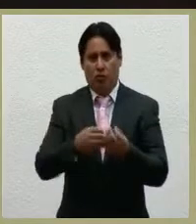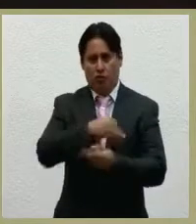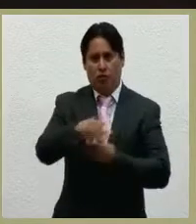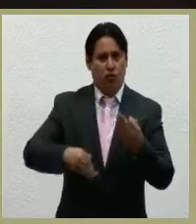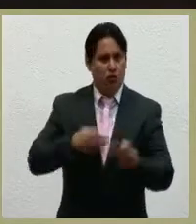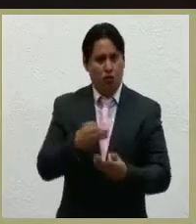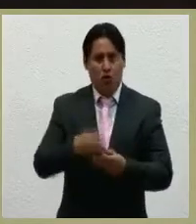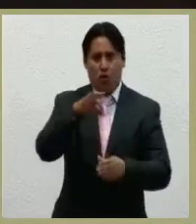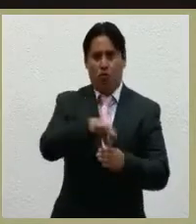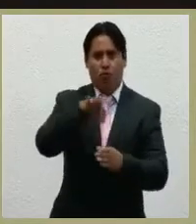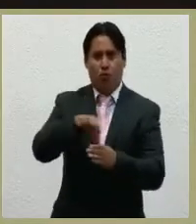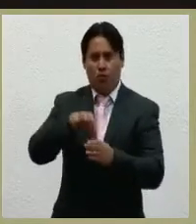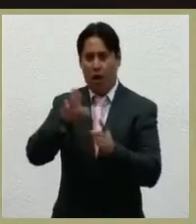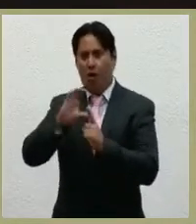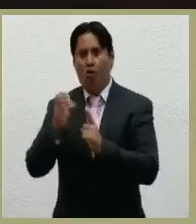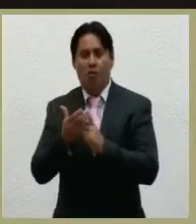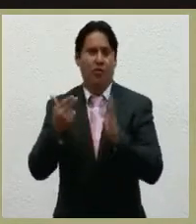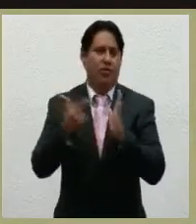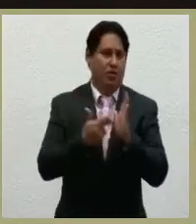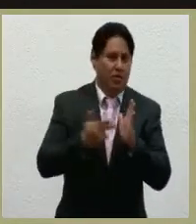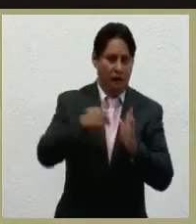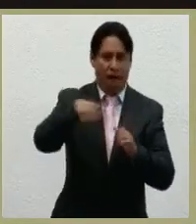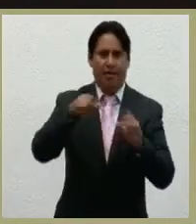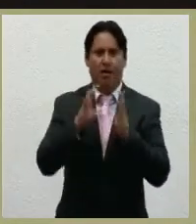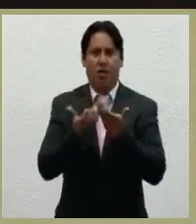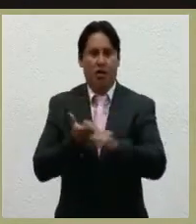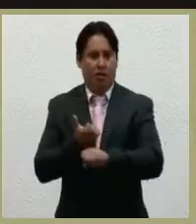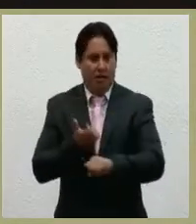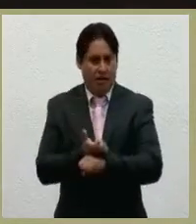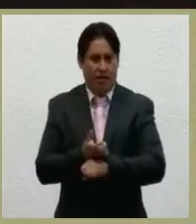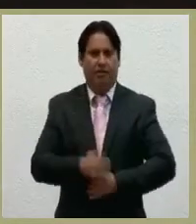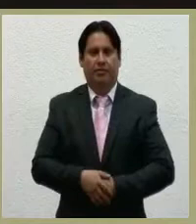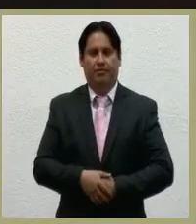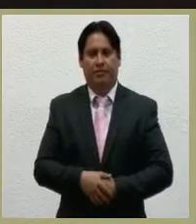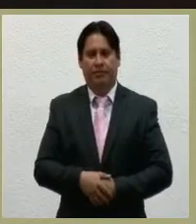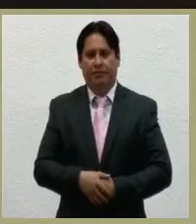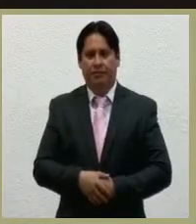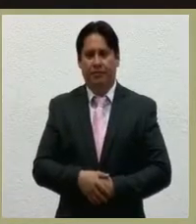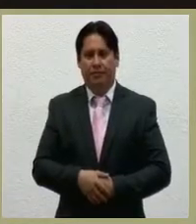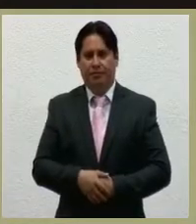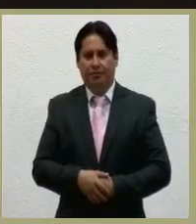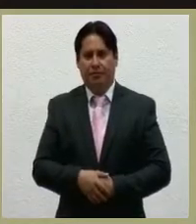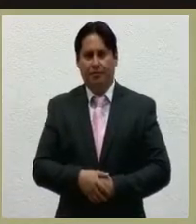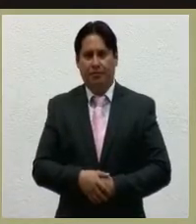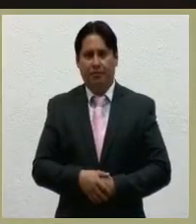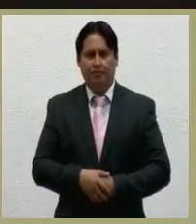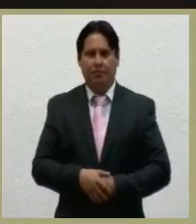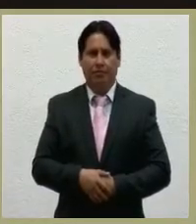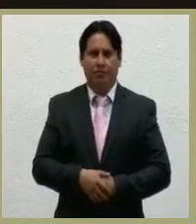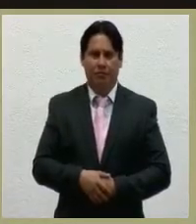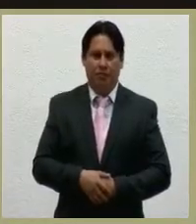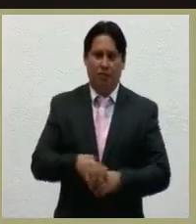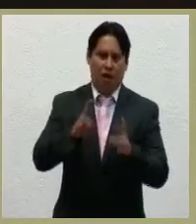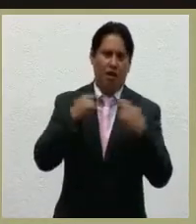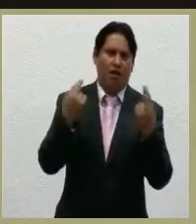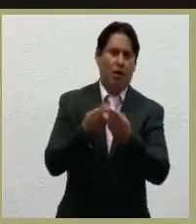diputados presentes de la Comisión de Hacienda de la 66ª Legislatura Constitucional del Estado Libre y Soberano de Chiapas, en reunión